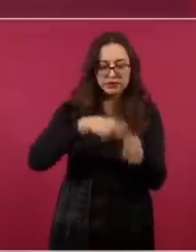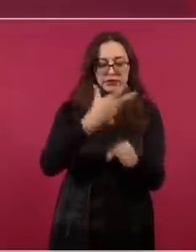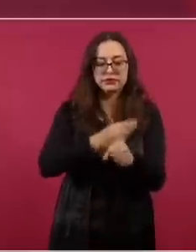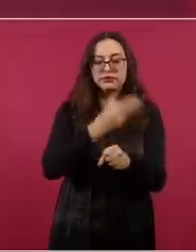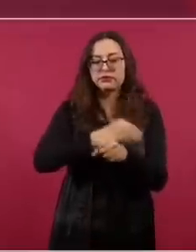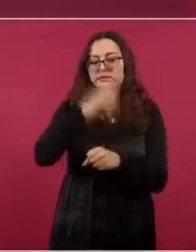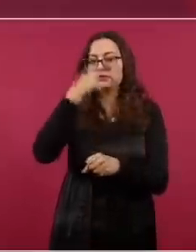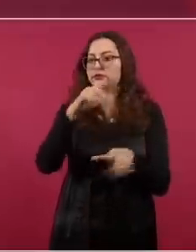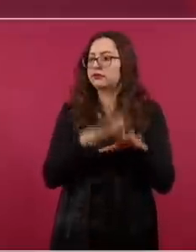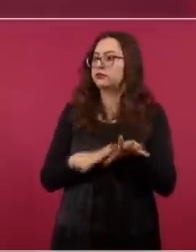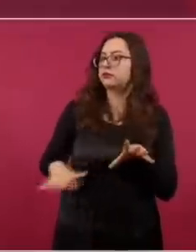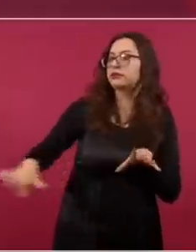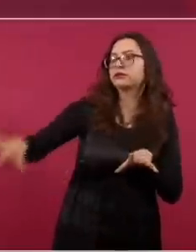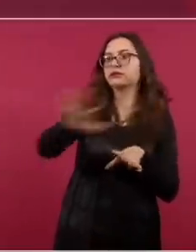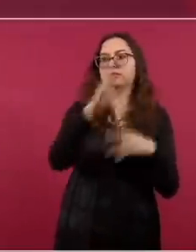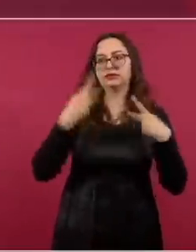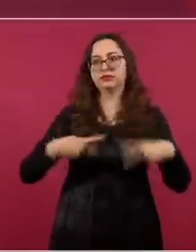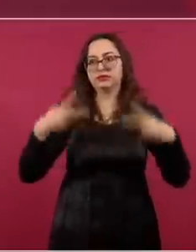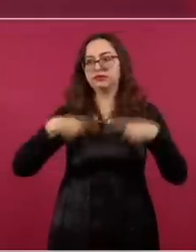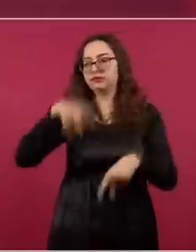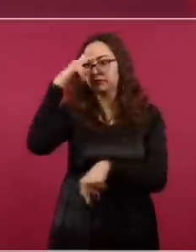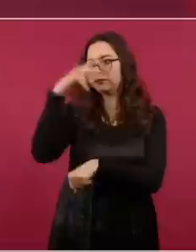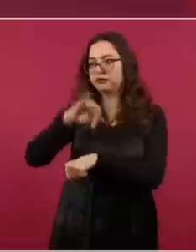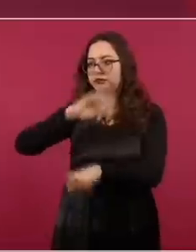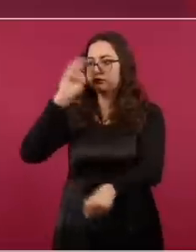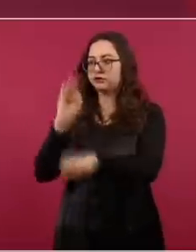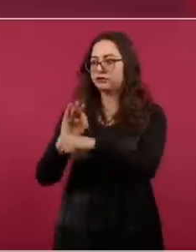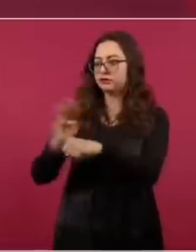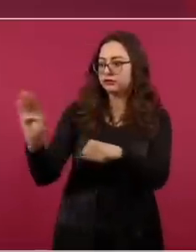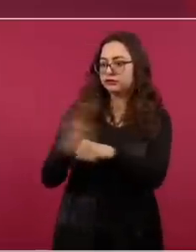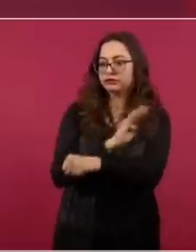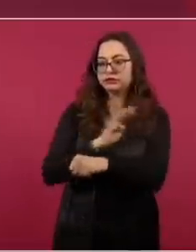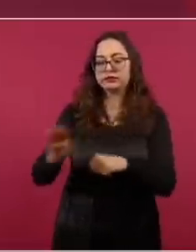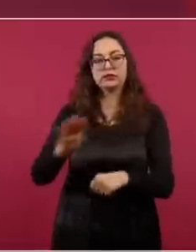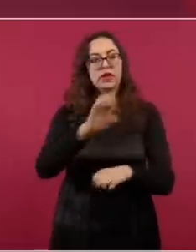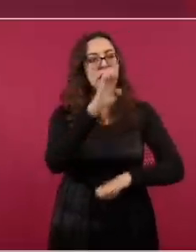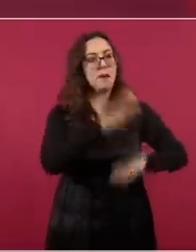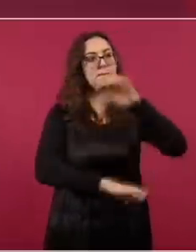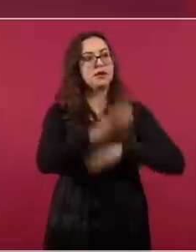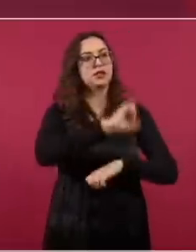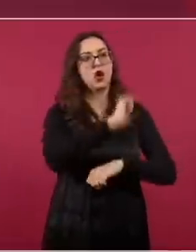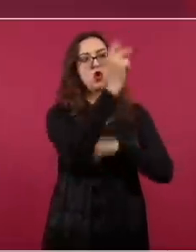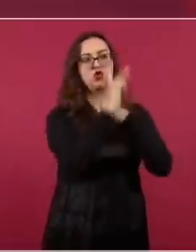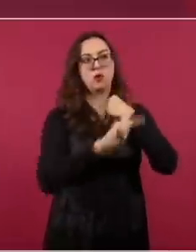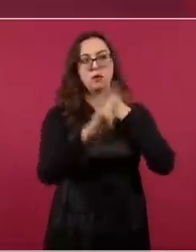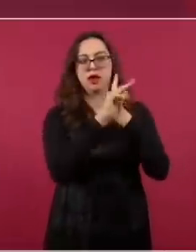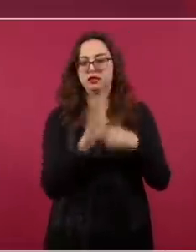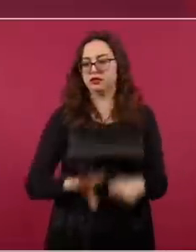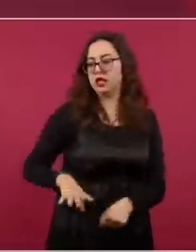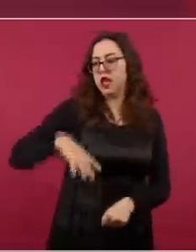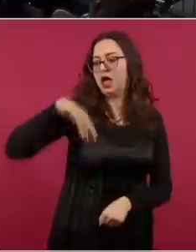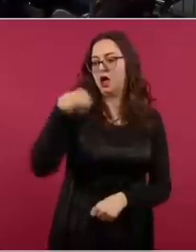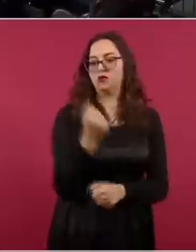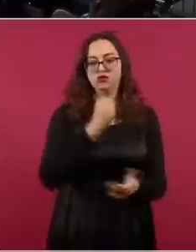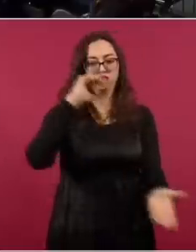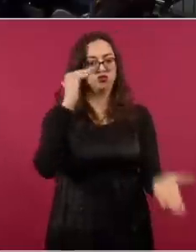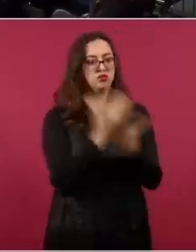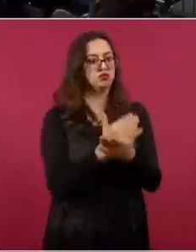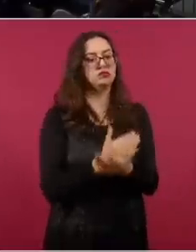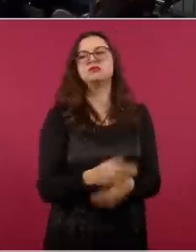de los consumidores mexicanos y para que no abusen las empresas extranjeras y Amparo